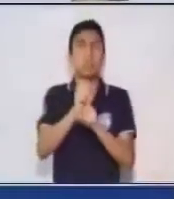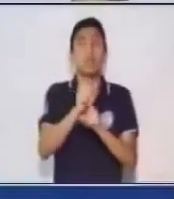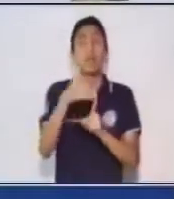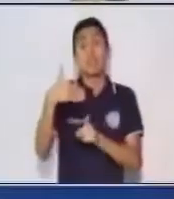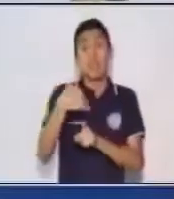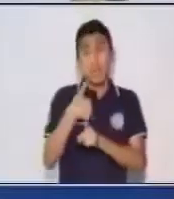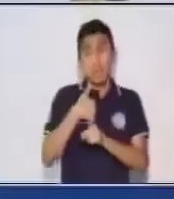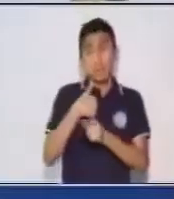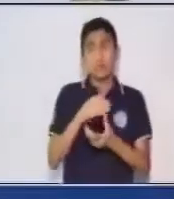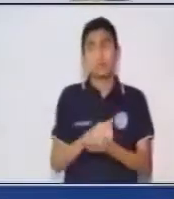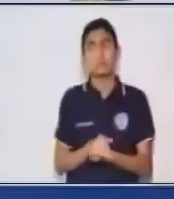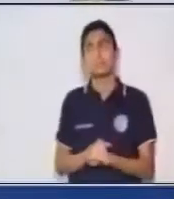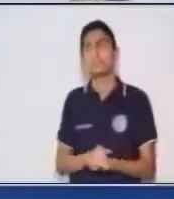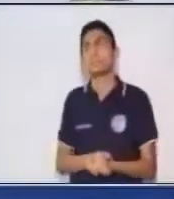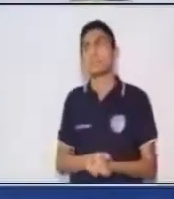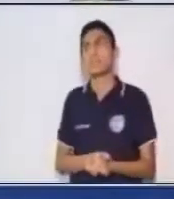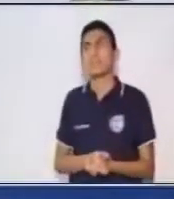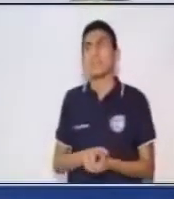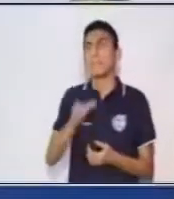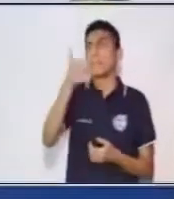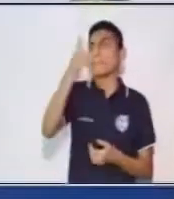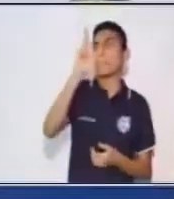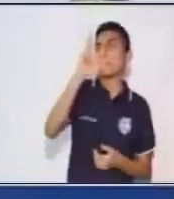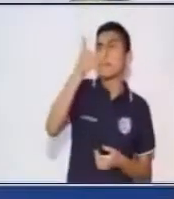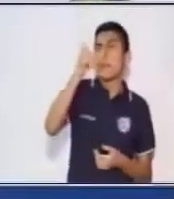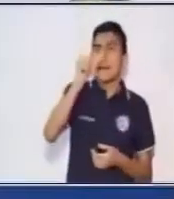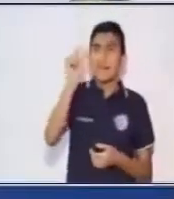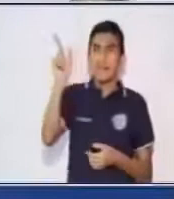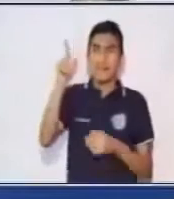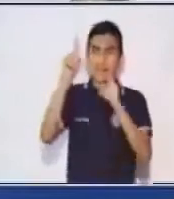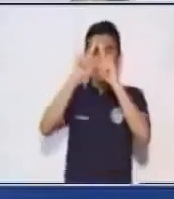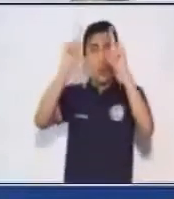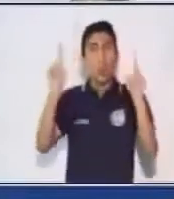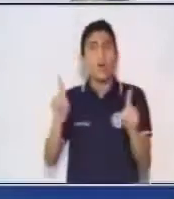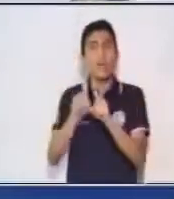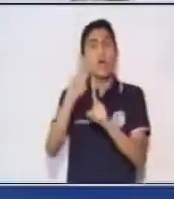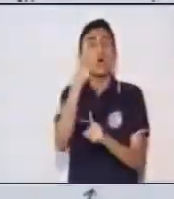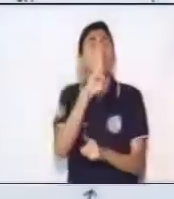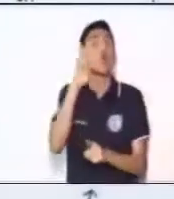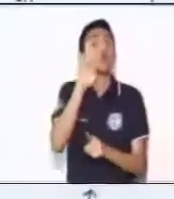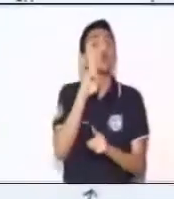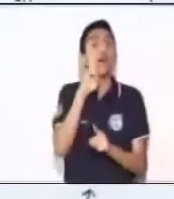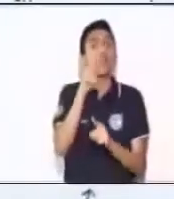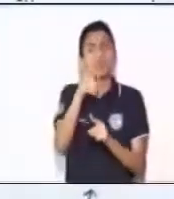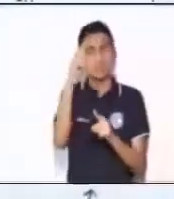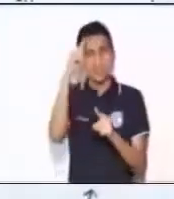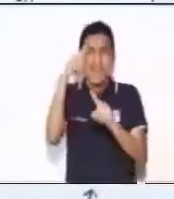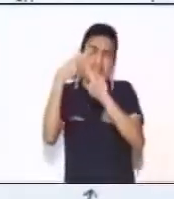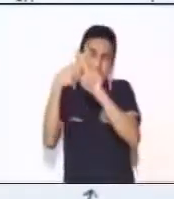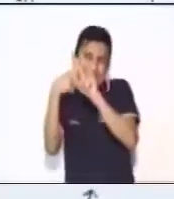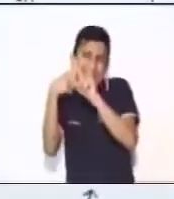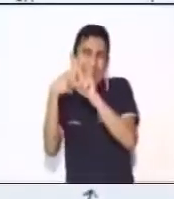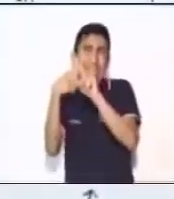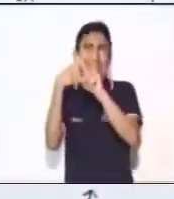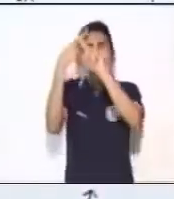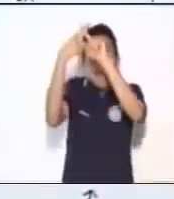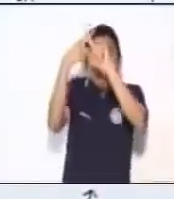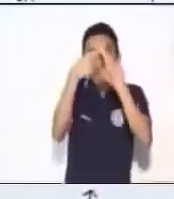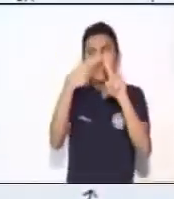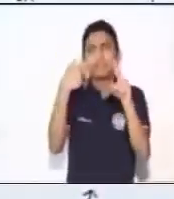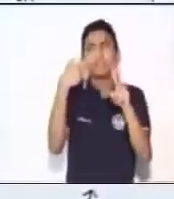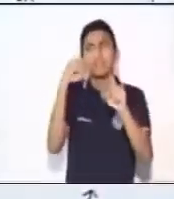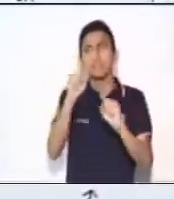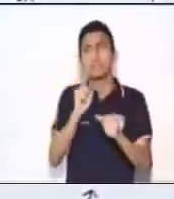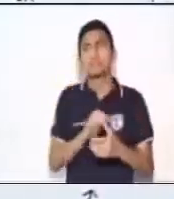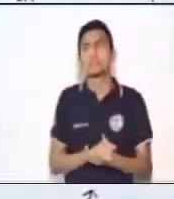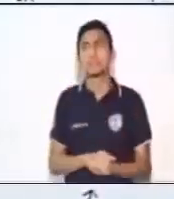tenemos el área de este cuadrado, si su base es x, su altura es x, podemos decir que